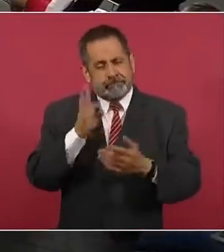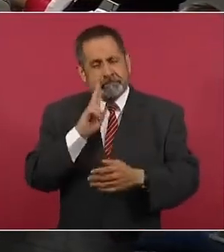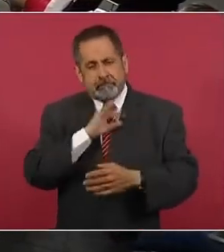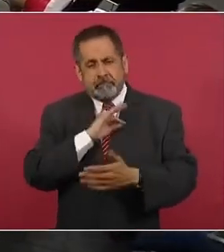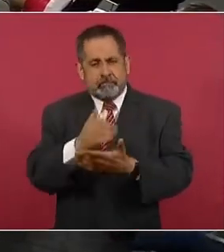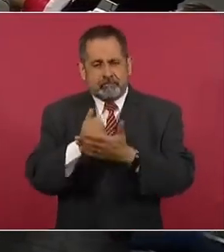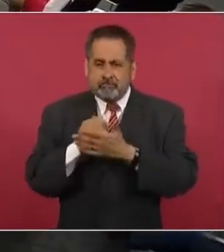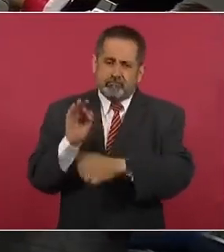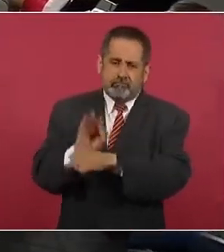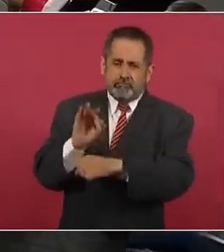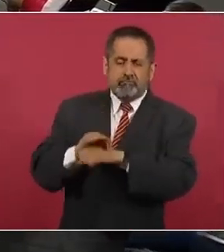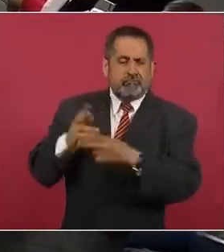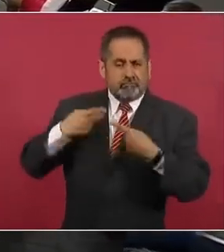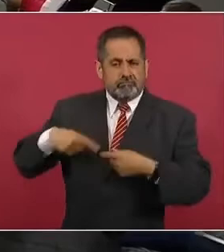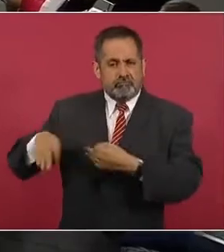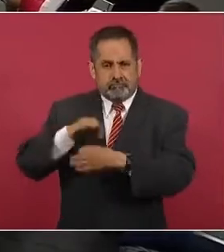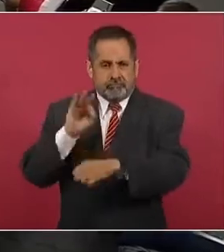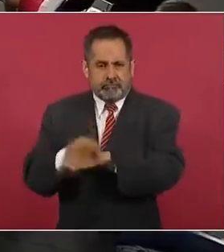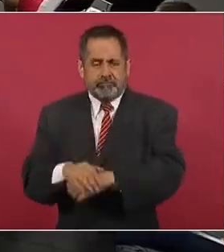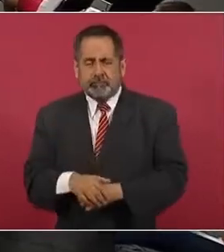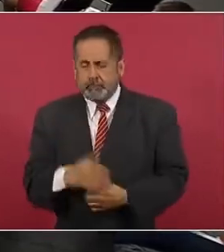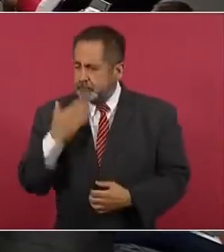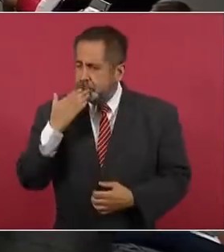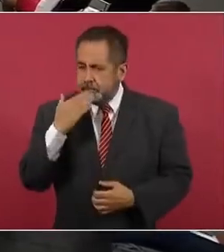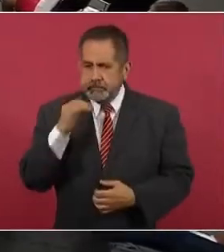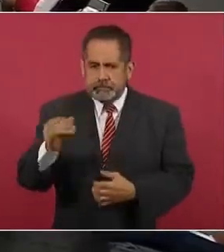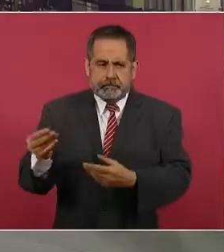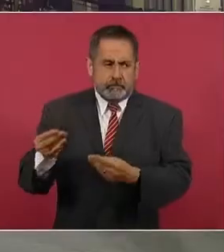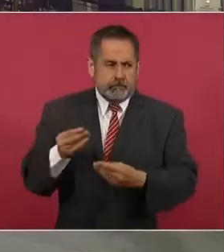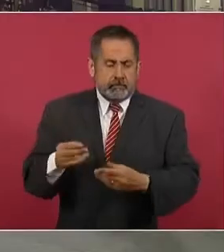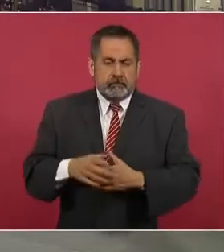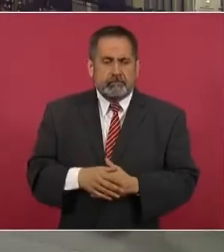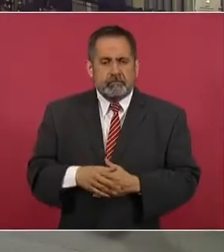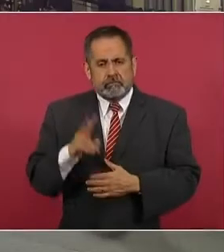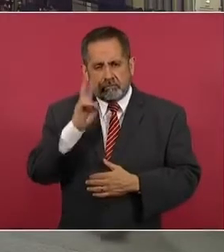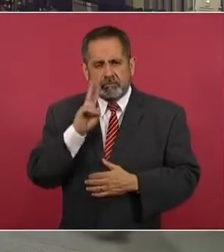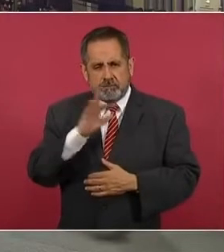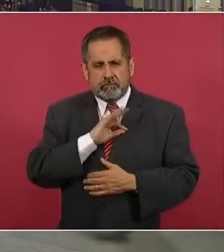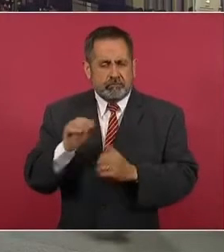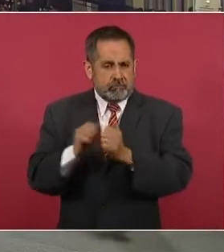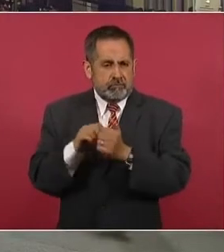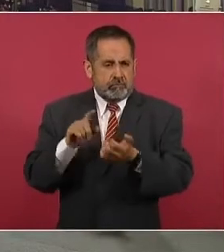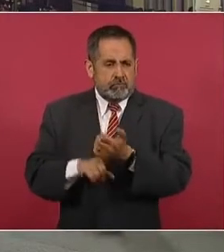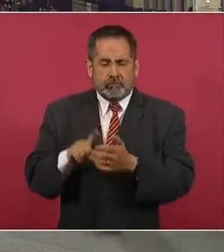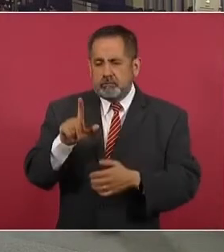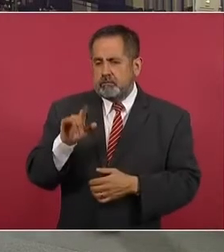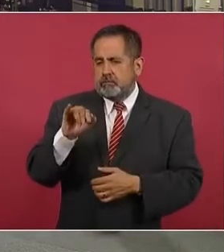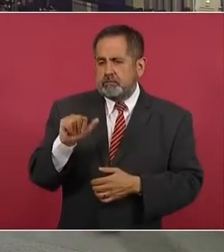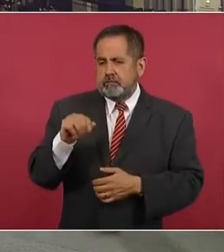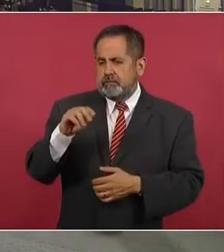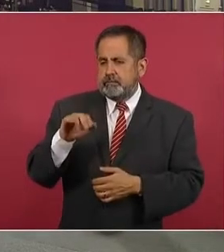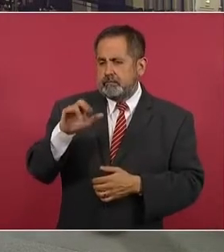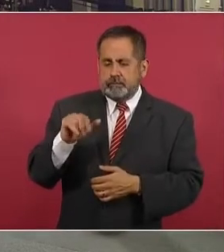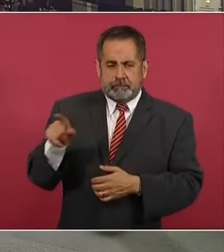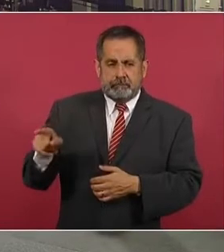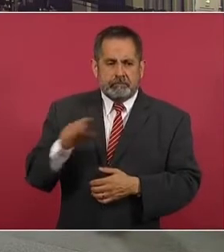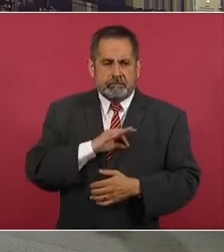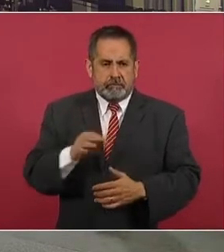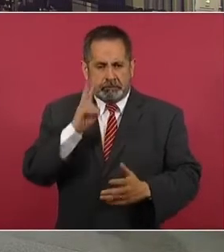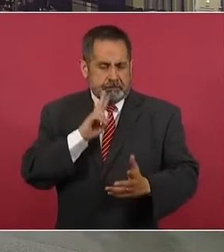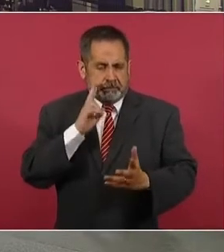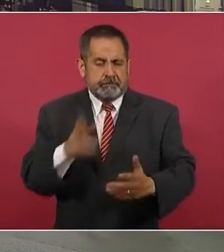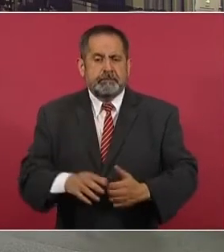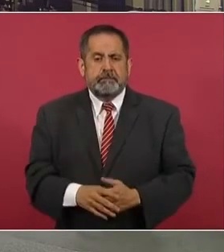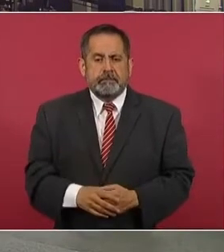a los trabajadores. Muy bien, lo vemos con Luisa María, alcalde. Muy bien,